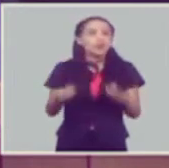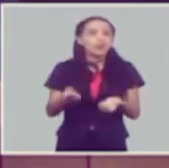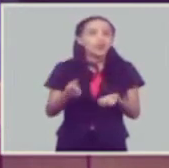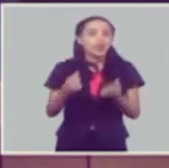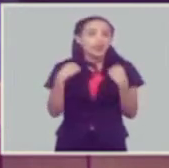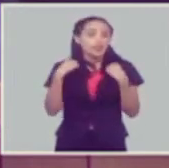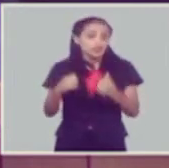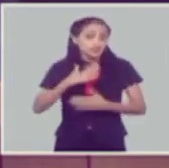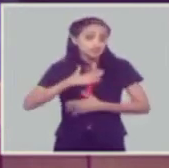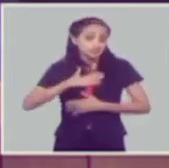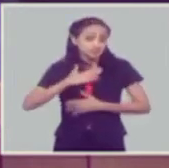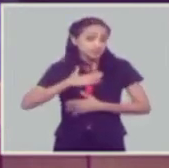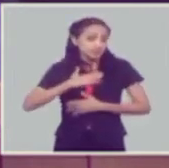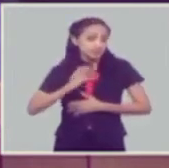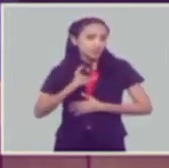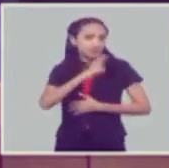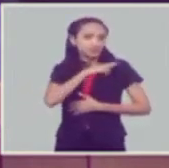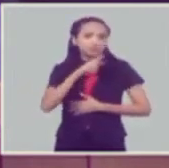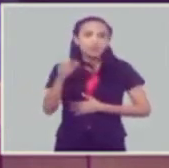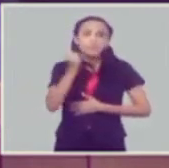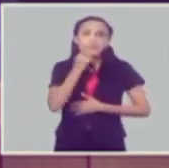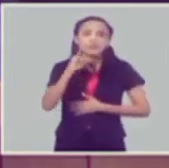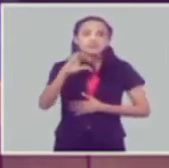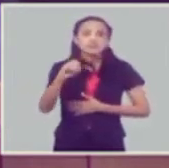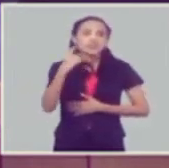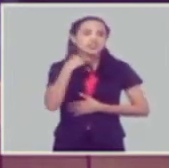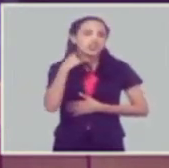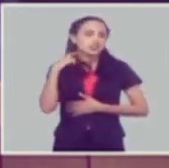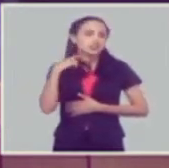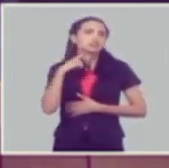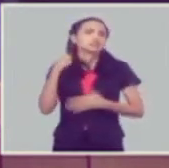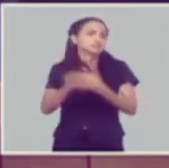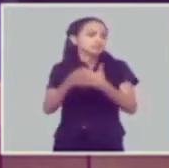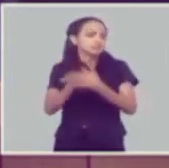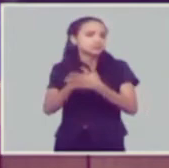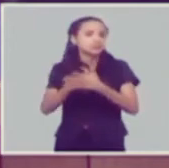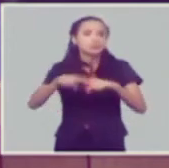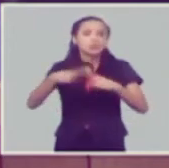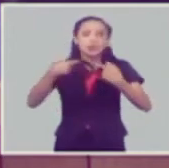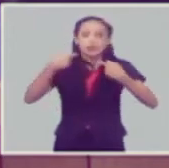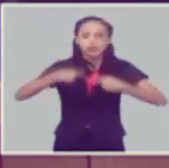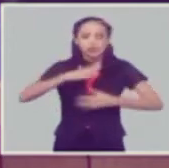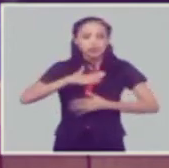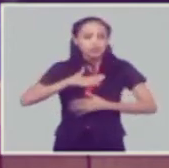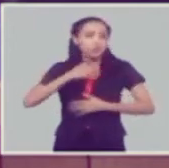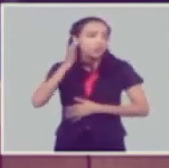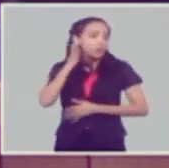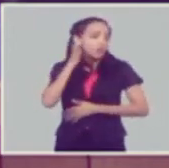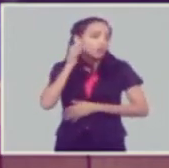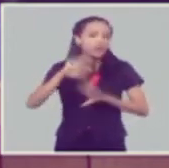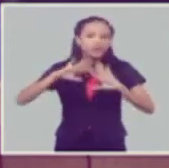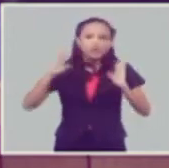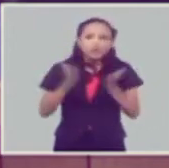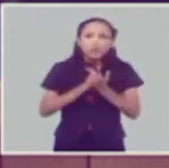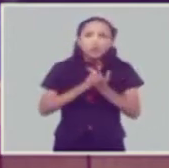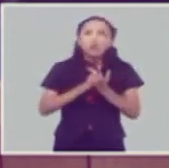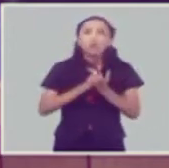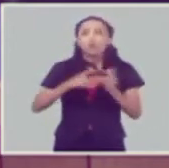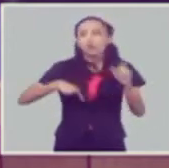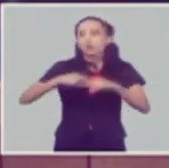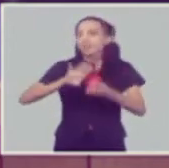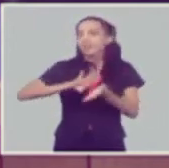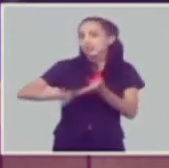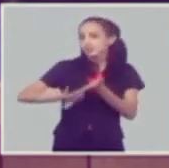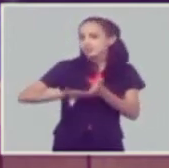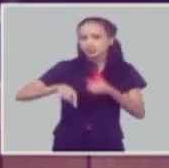la revolución, borrar más de 60 años de batalla por los derechos de la mujer y contra todo tipo de discriminación y abuso, contra